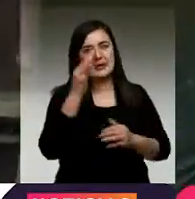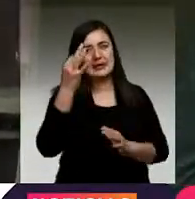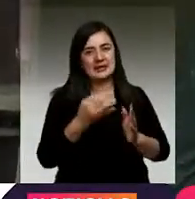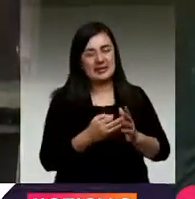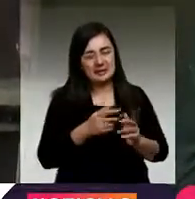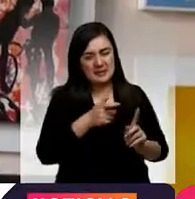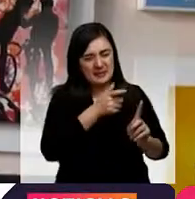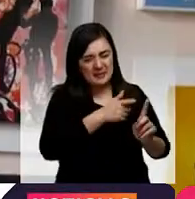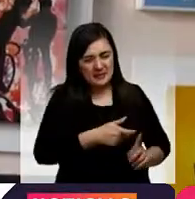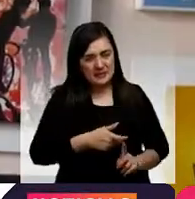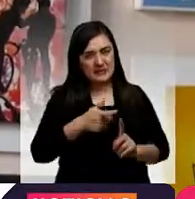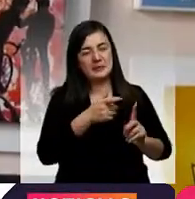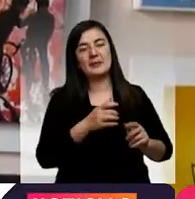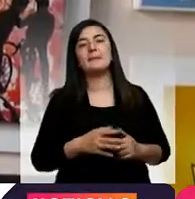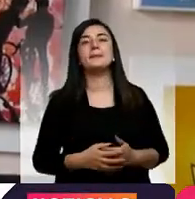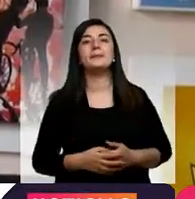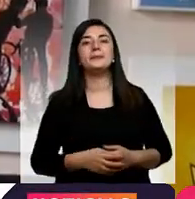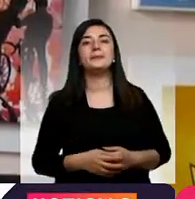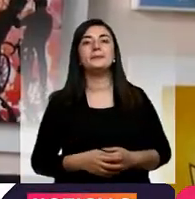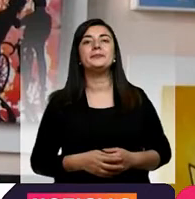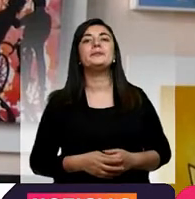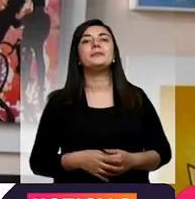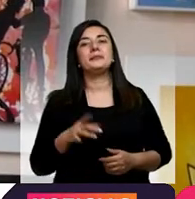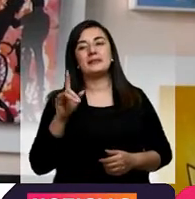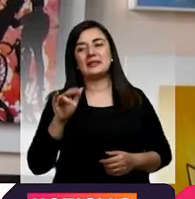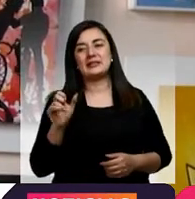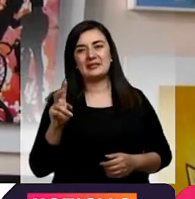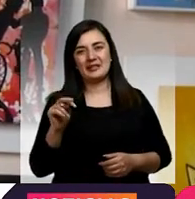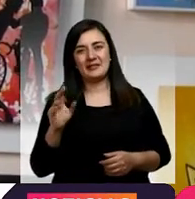soldadura. He trabajado con Esteban Chávez,